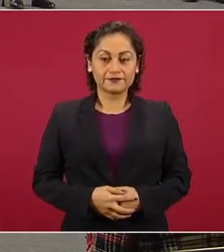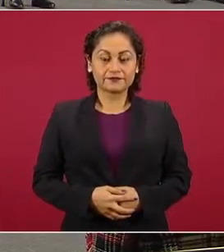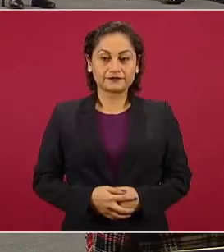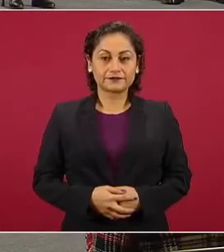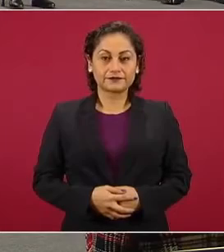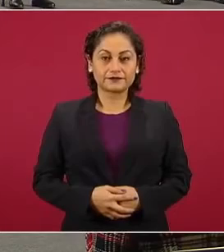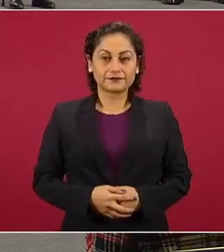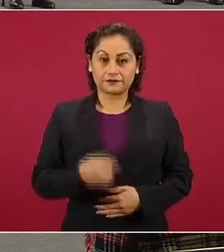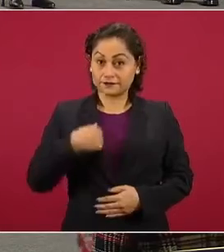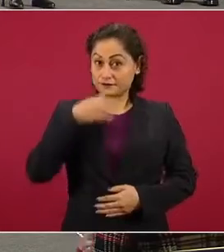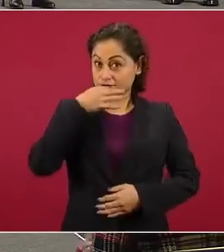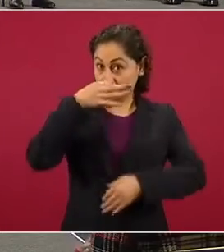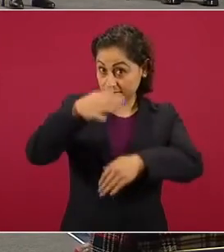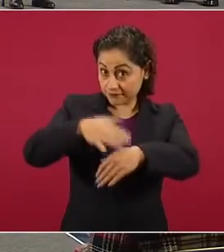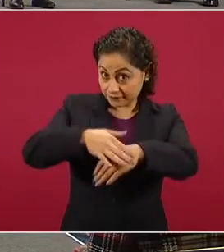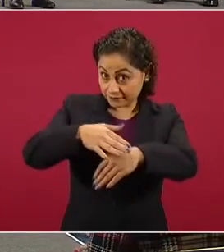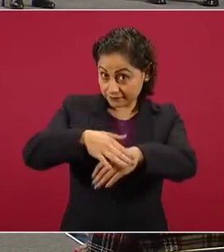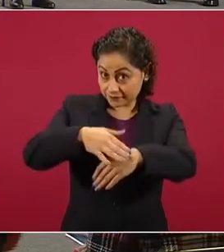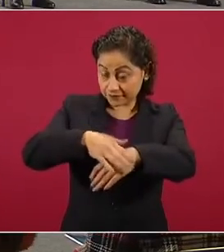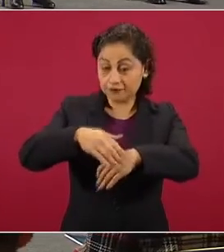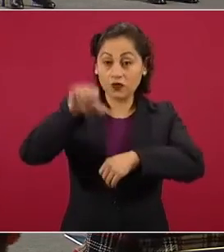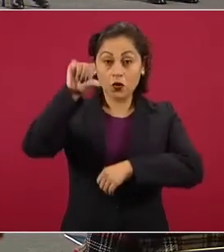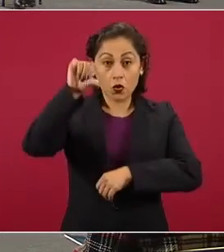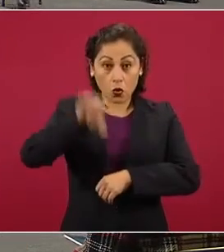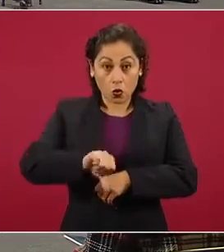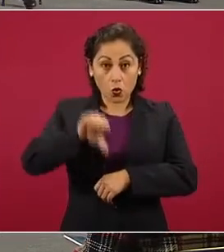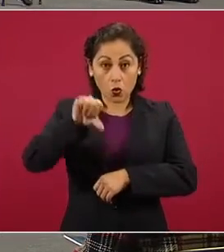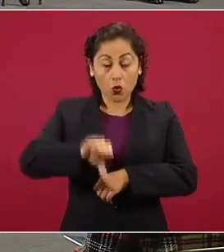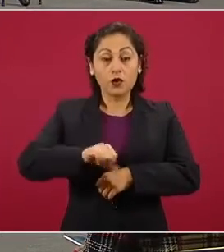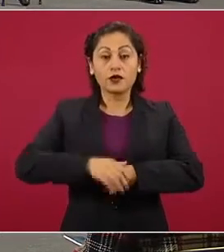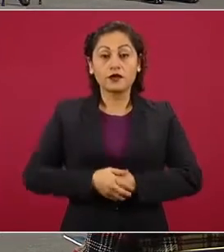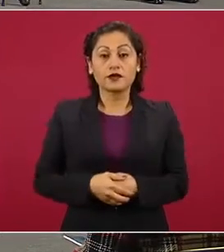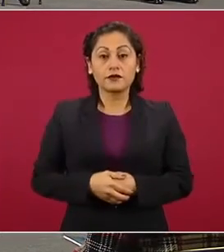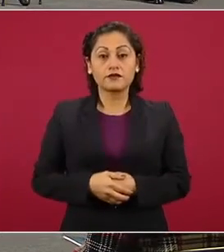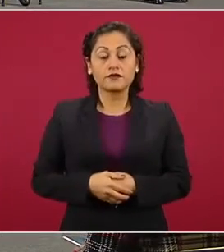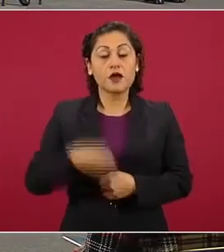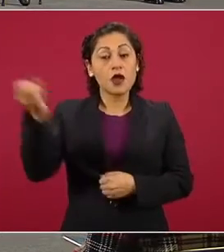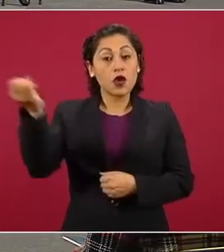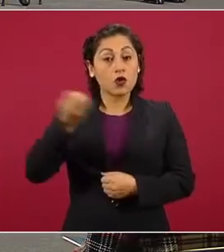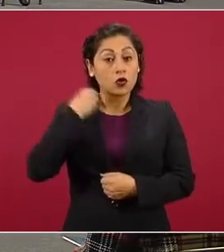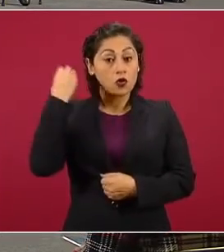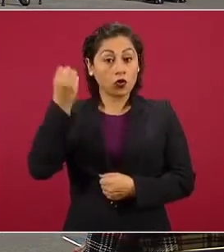Les adelanto que vamos a tener una conferencia